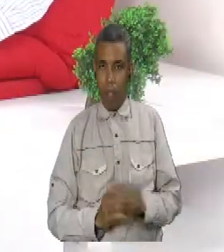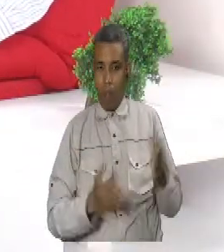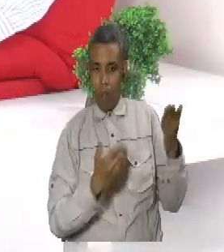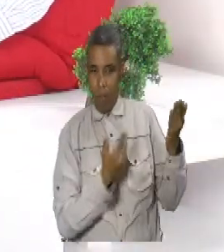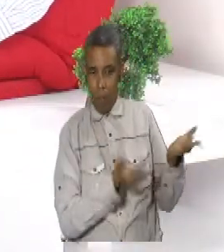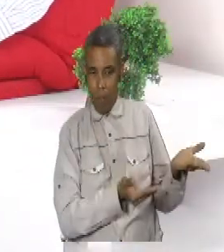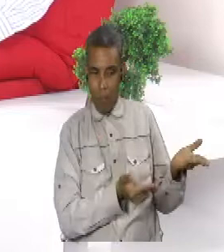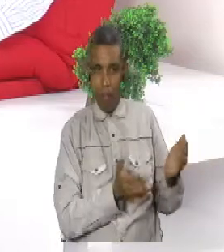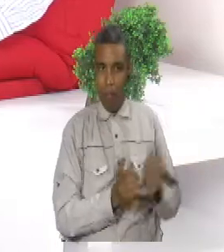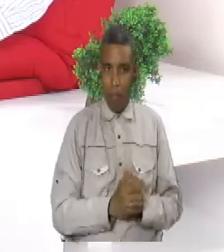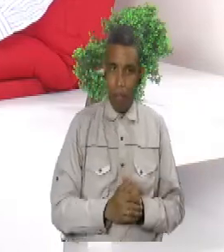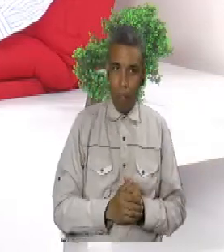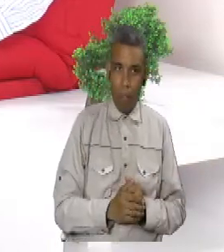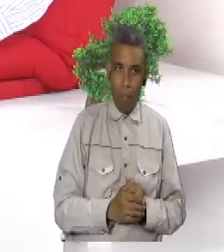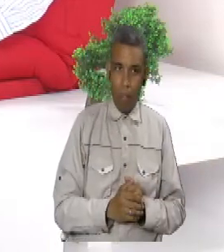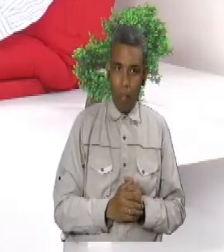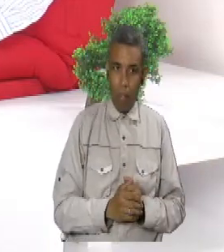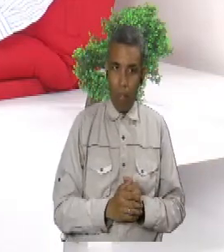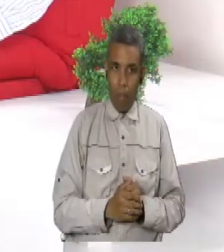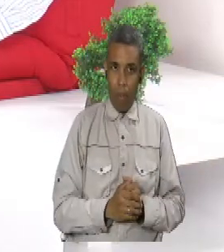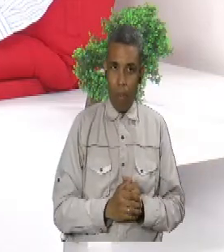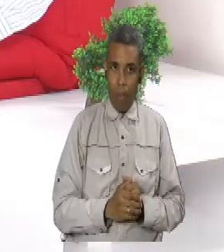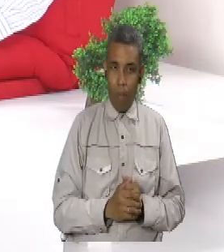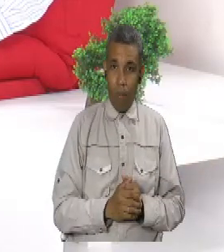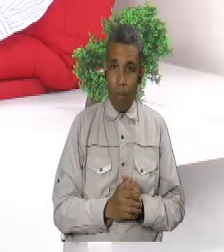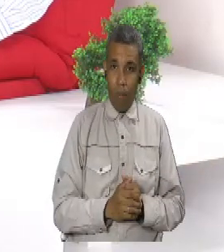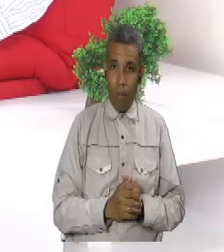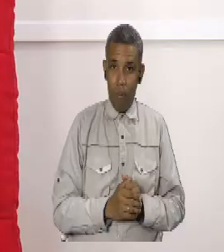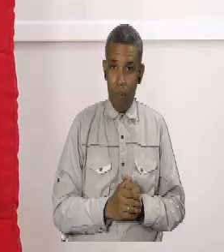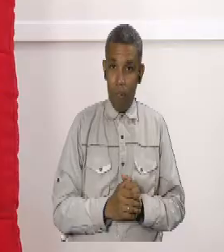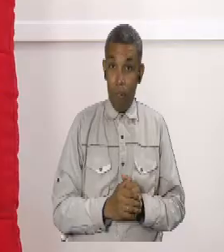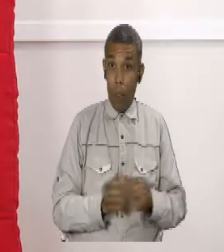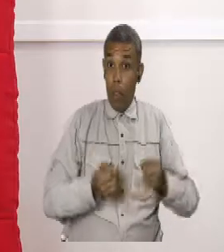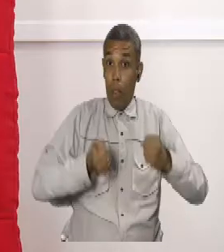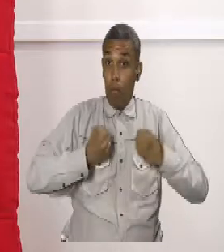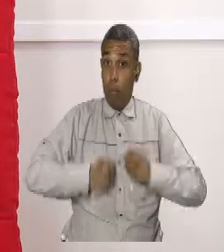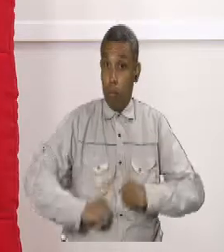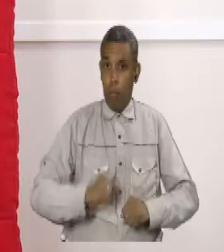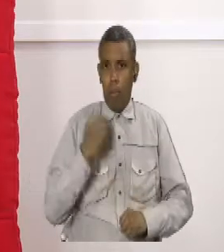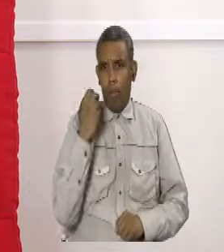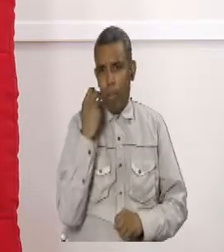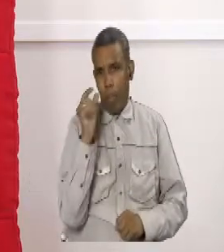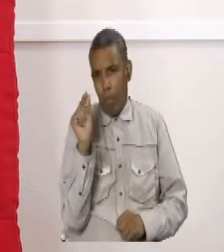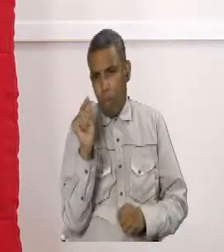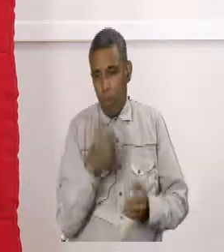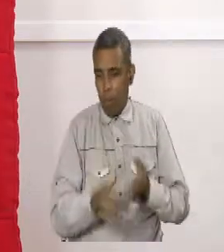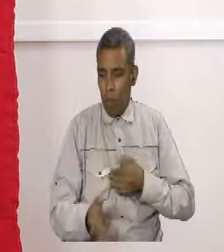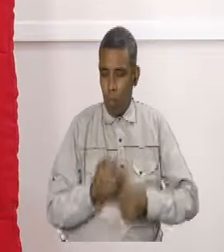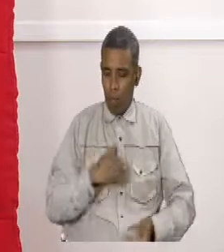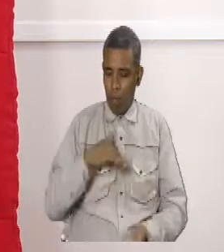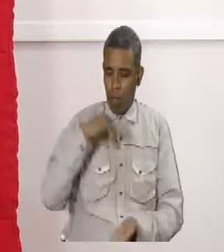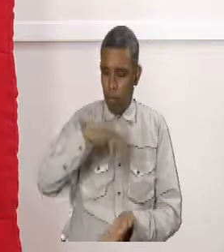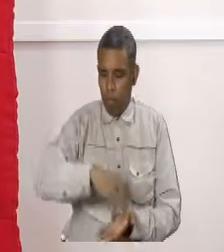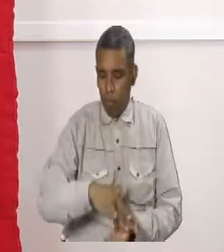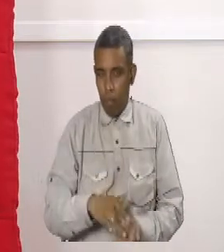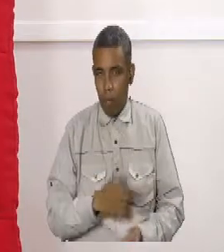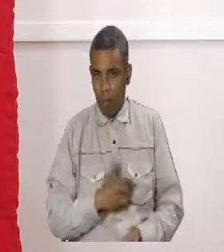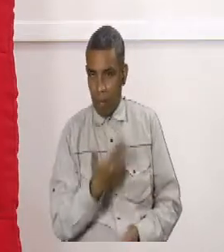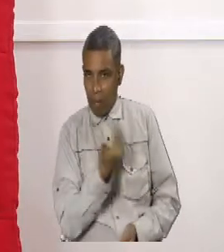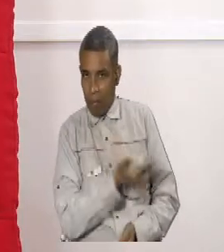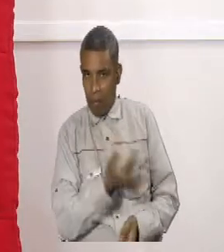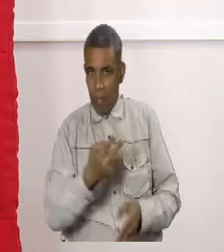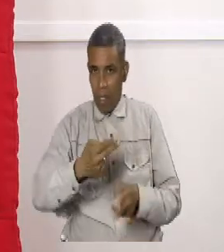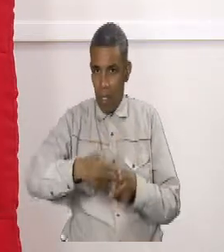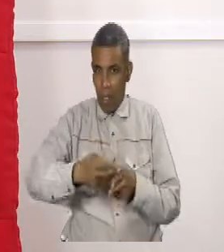un poquito delicadito, quien hizo todo el sacrificio y el deber de acompañarnos. Él es el doctor Germán Castro.